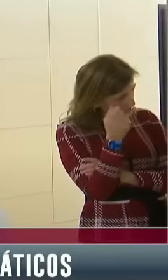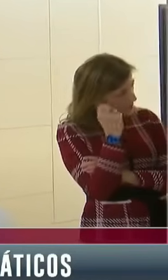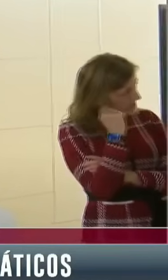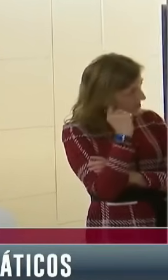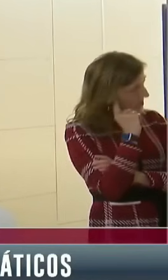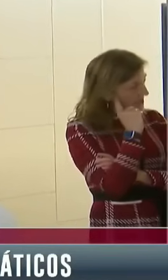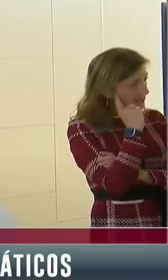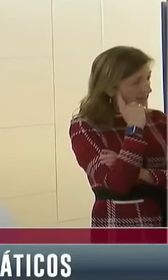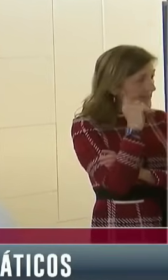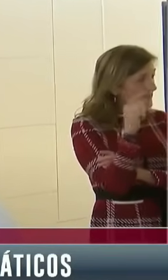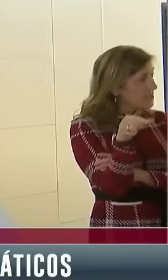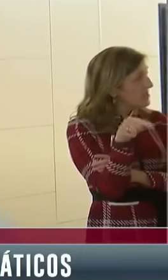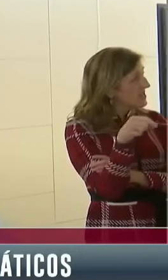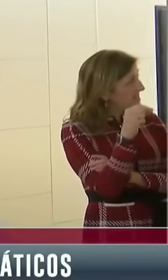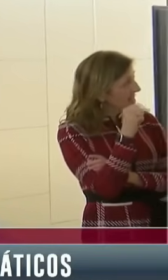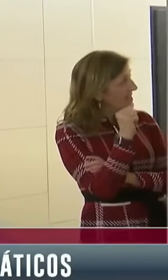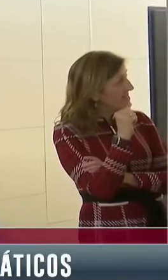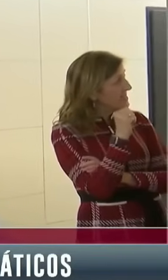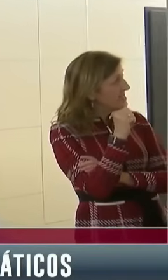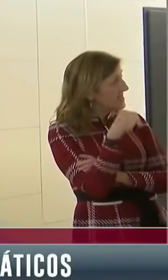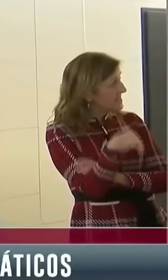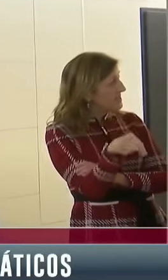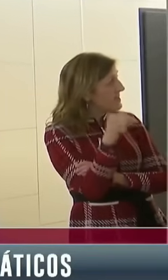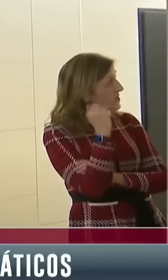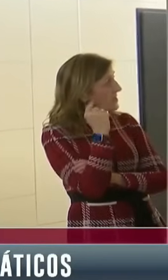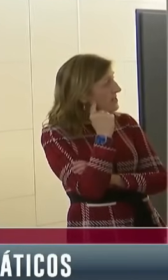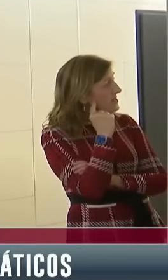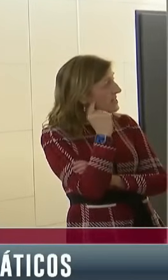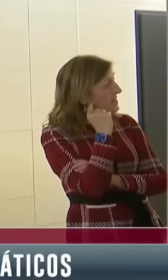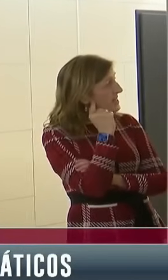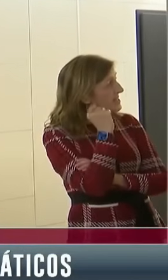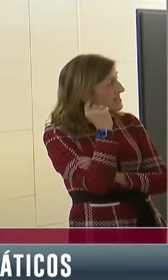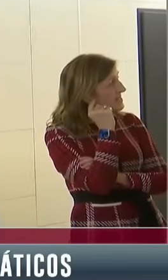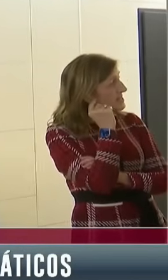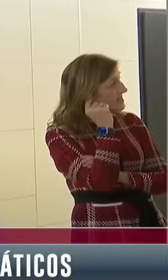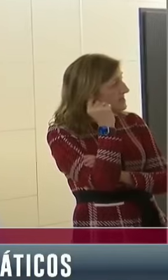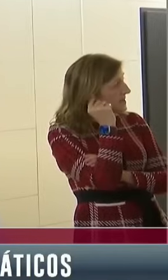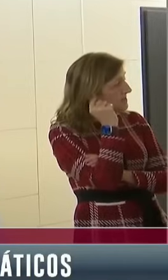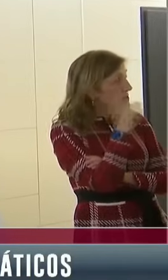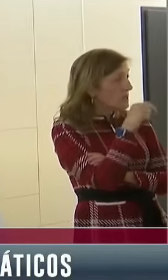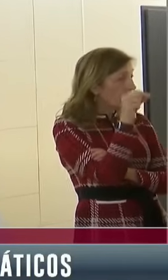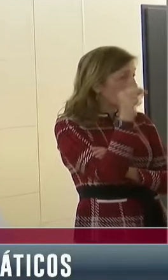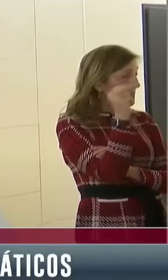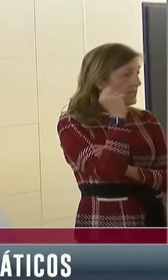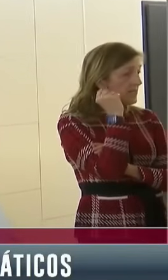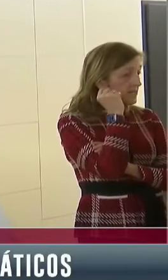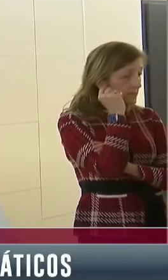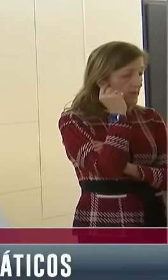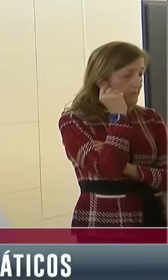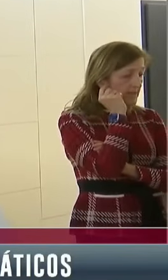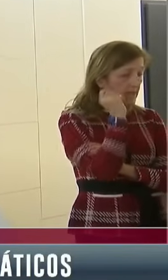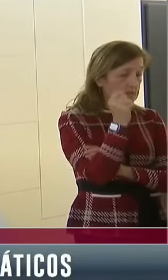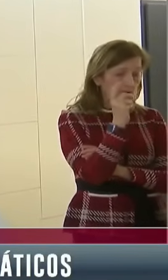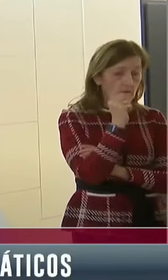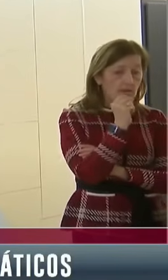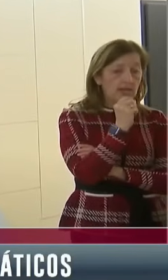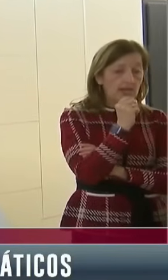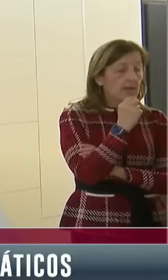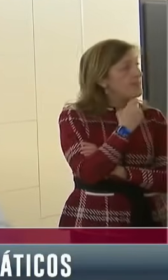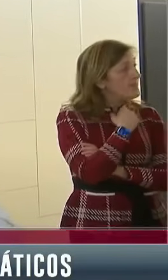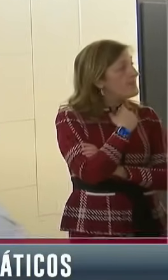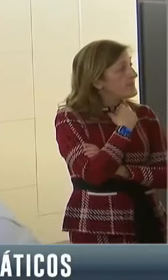hermano y tenemos una relación fraternal yo lo que creo Es que los representantes de las instituciones tienen que ser